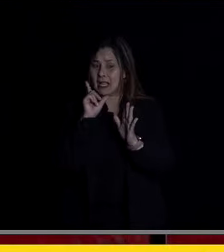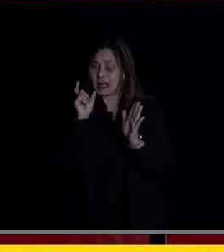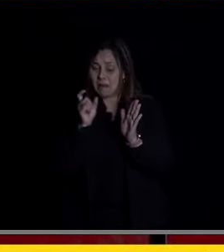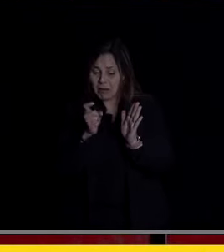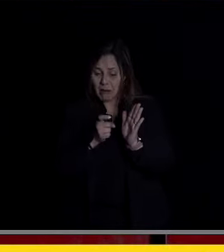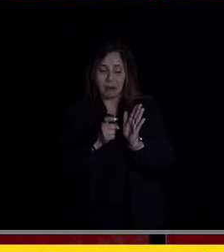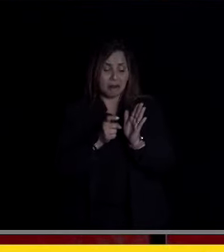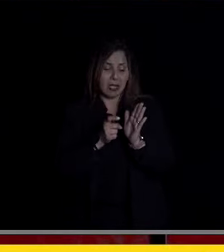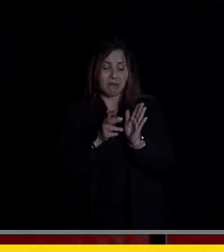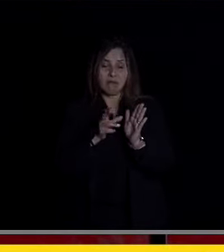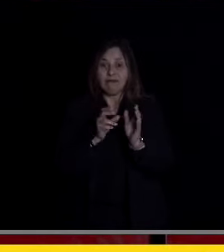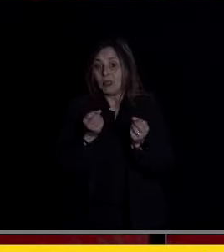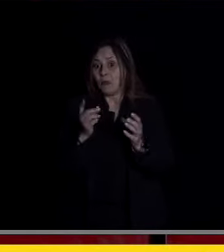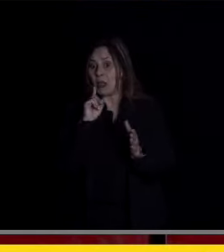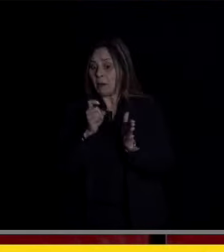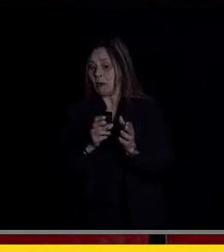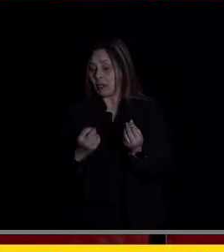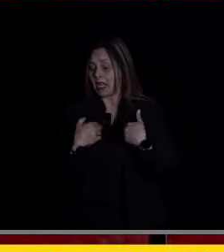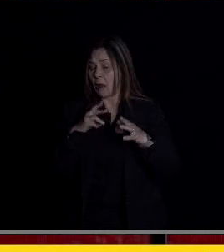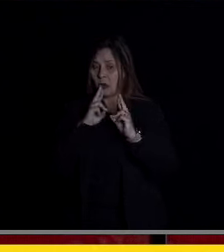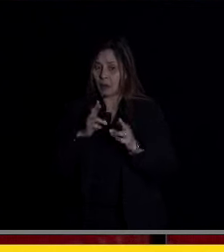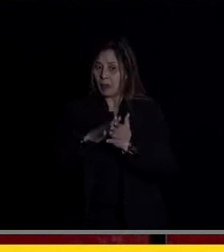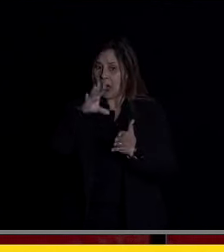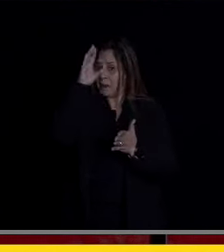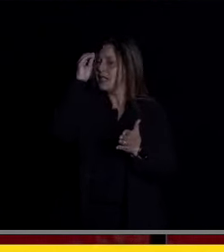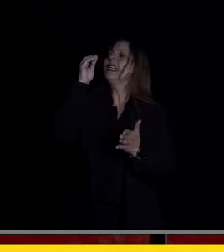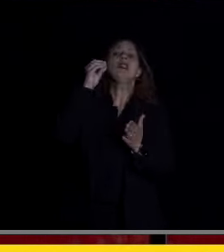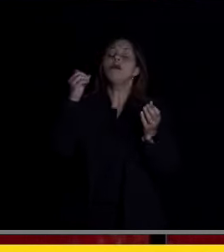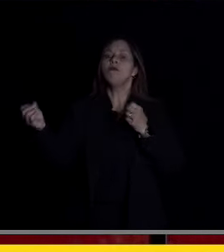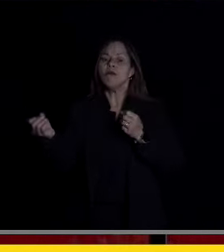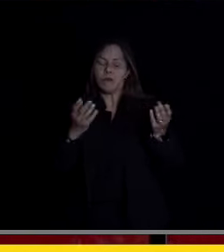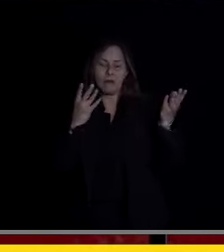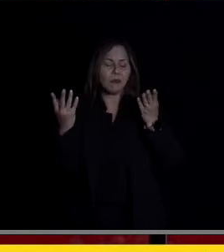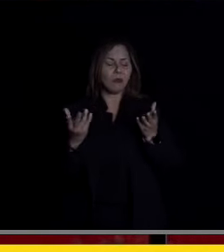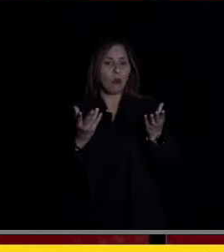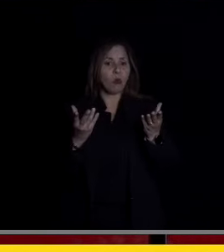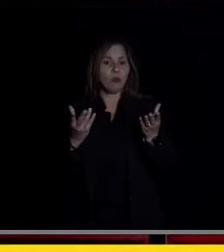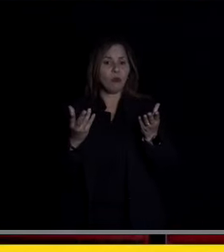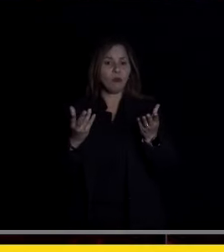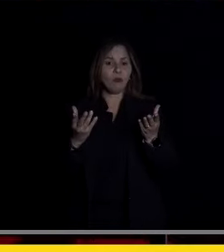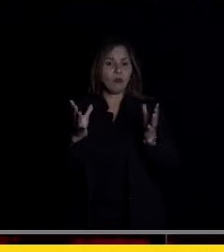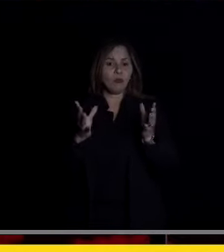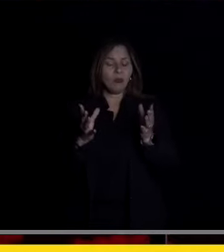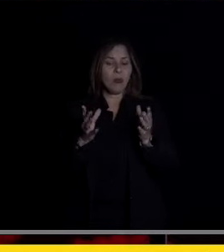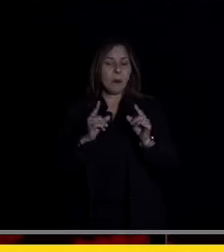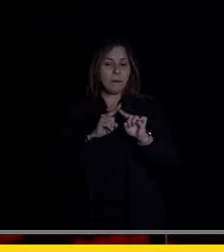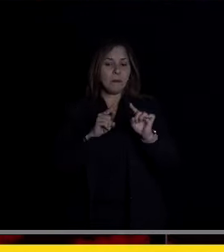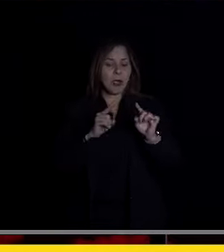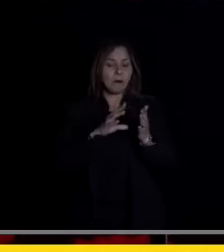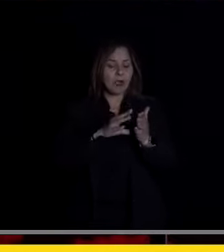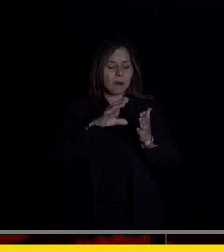algunas que uno no tiene respuesta. Así que hemos aprendido muchas lecciones de estrechez, pero también